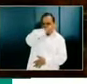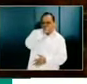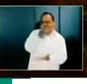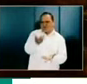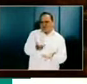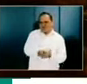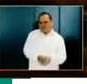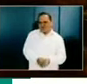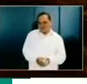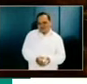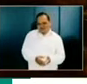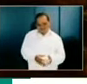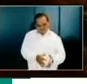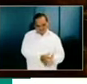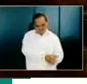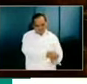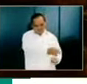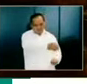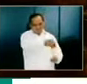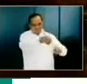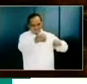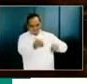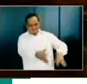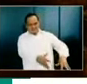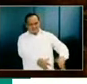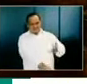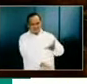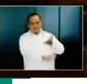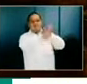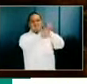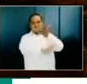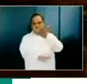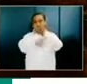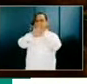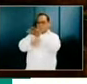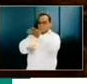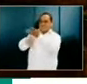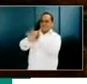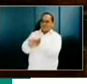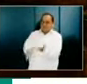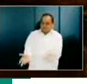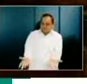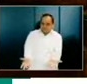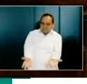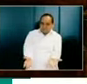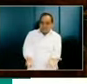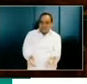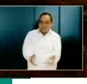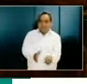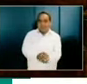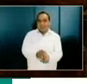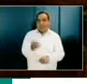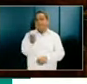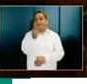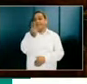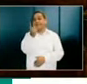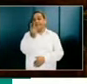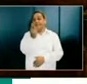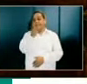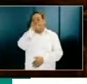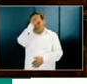desecho de la vida, cuánto daño nos has hecho. Porque un bicho